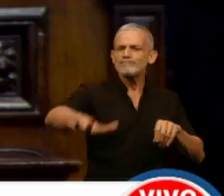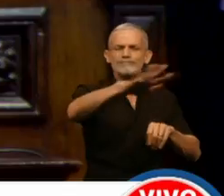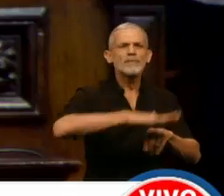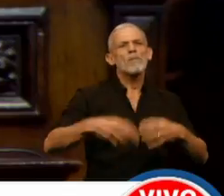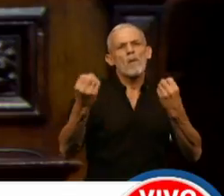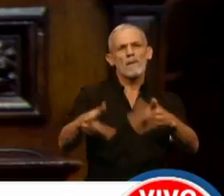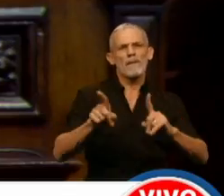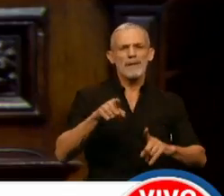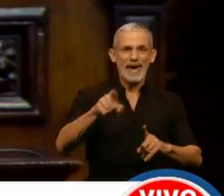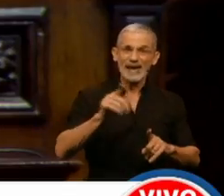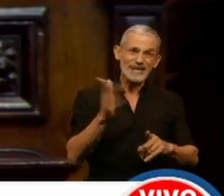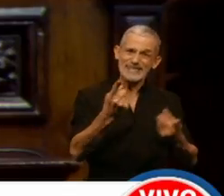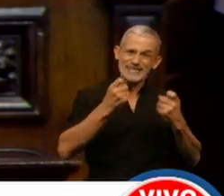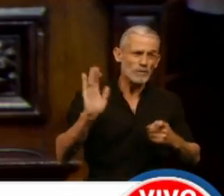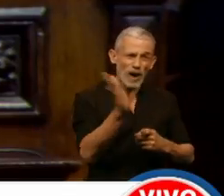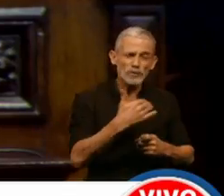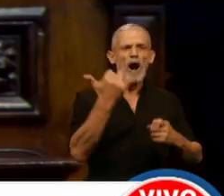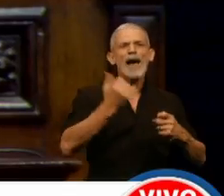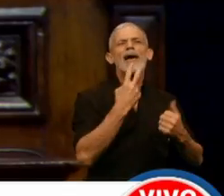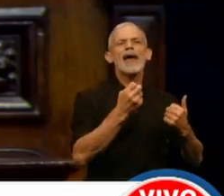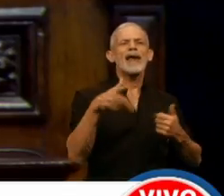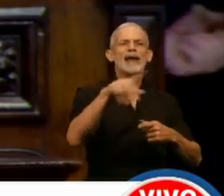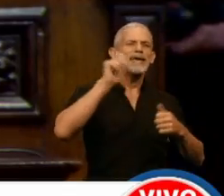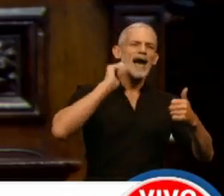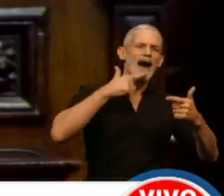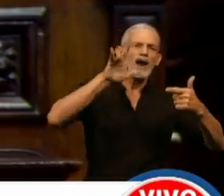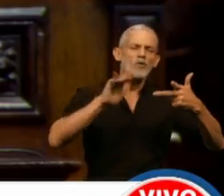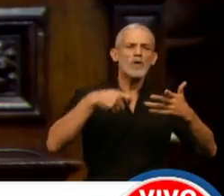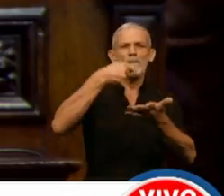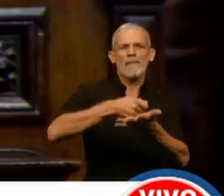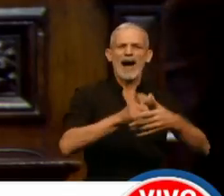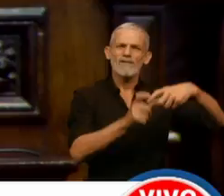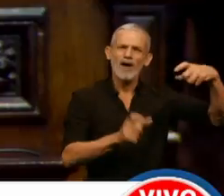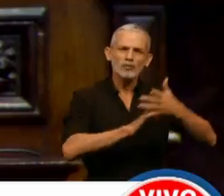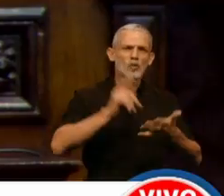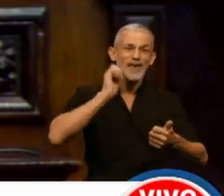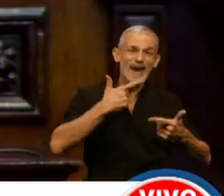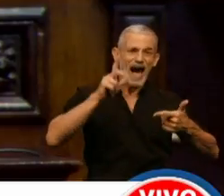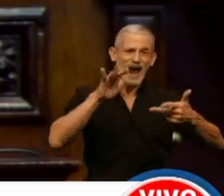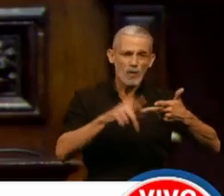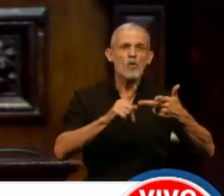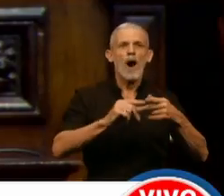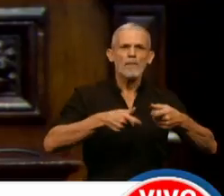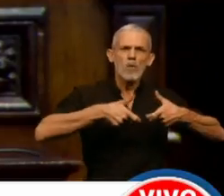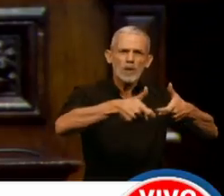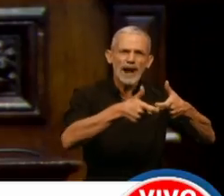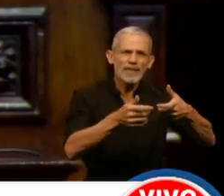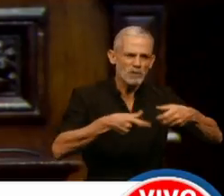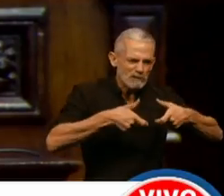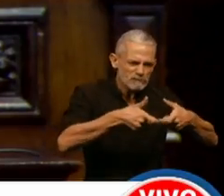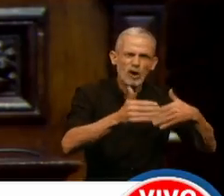necesitamos que todos y todas puedan tener accesibilidad pagar las facturas a ampliar obviamente las redes como dijo